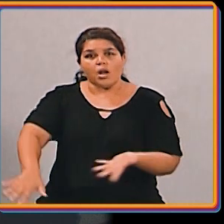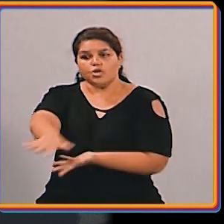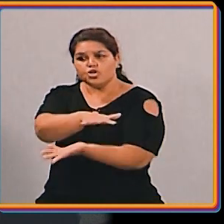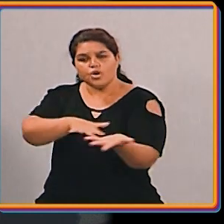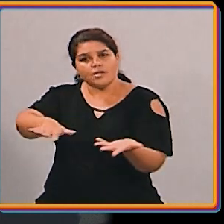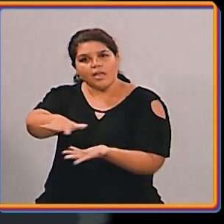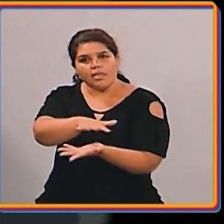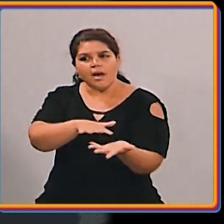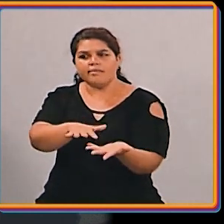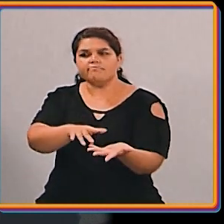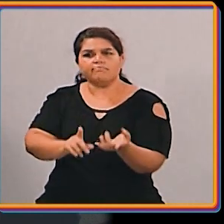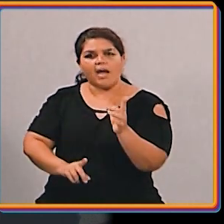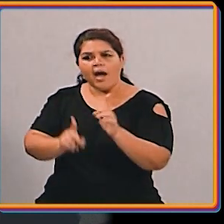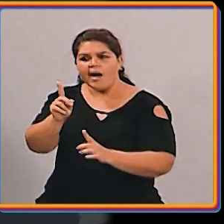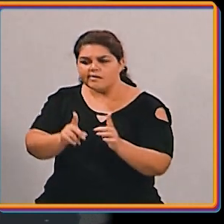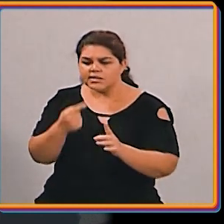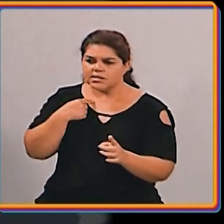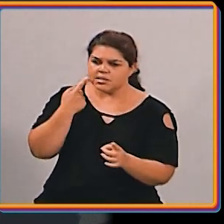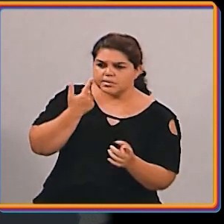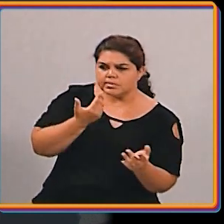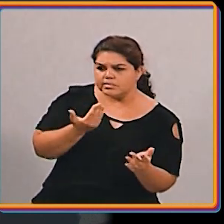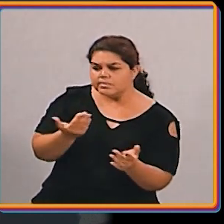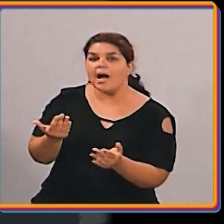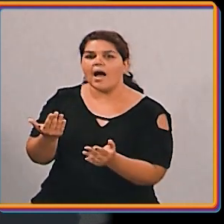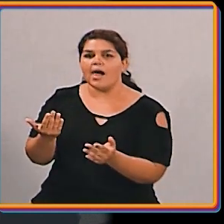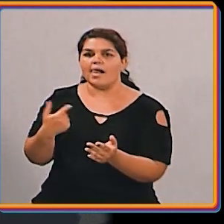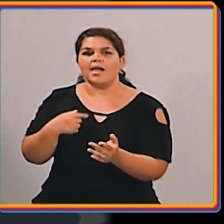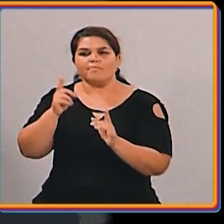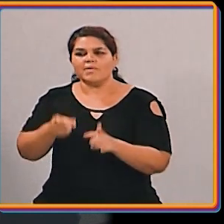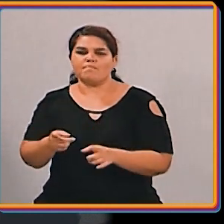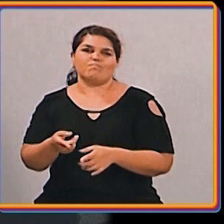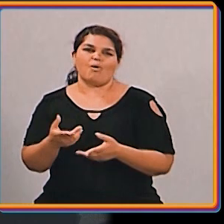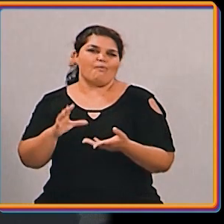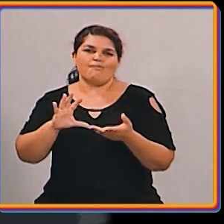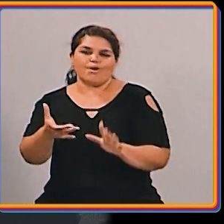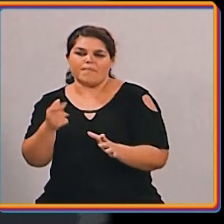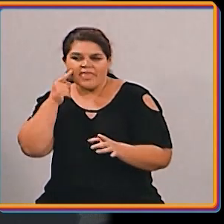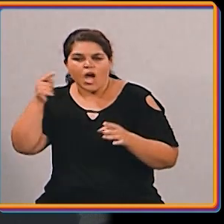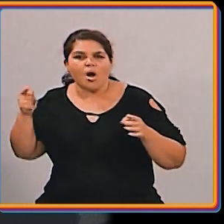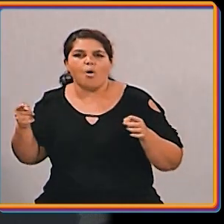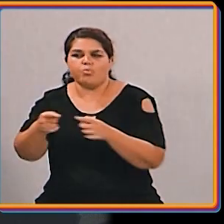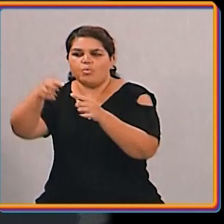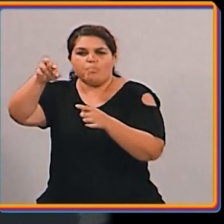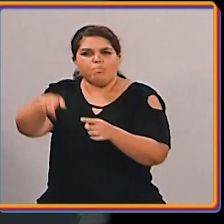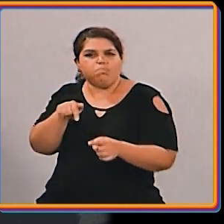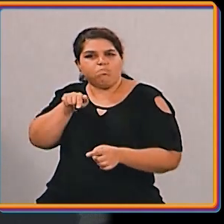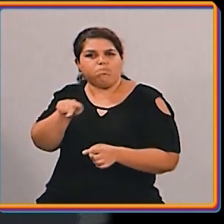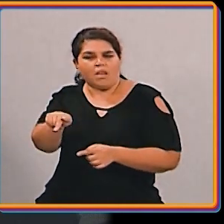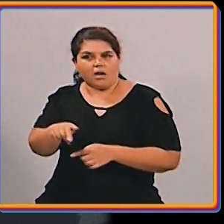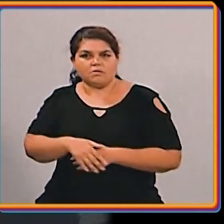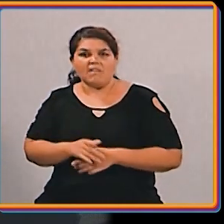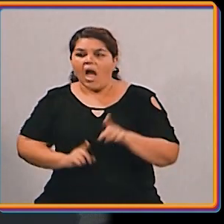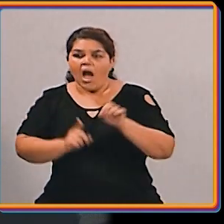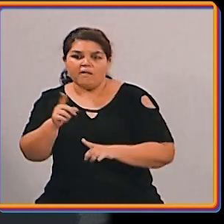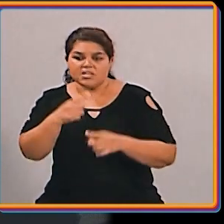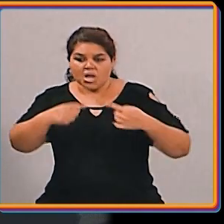deseable ciertas cosas y también, cada clase social va a desear cosas diferentes, en parte porque entiende que hay